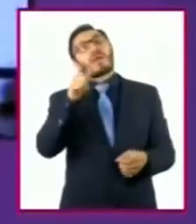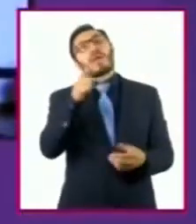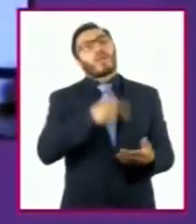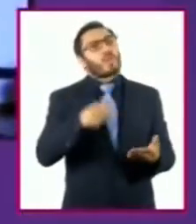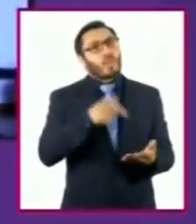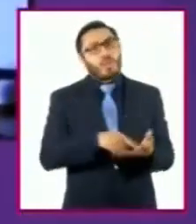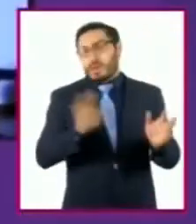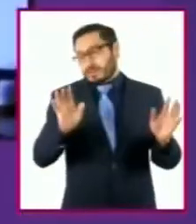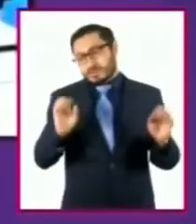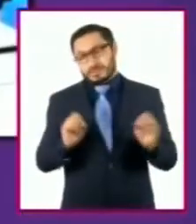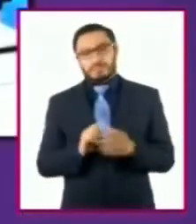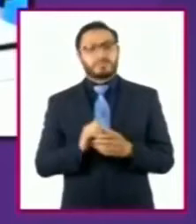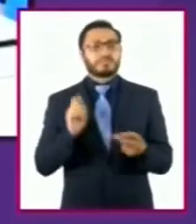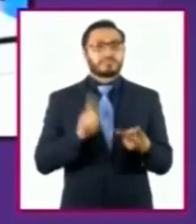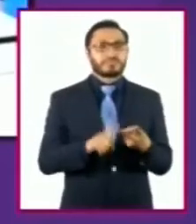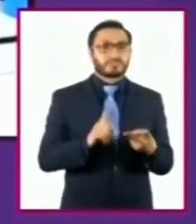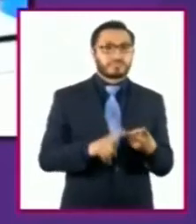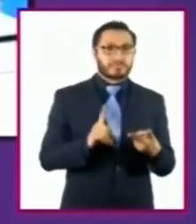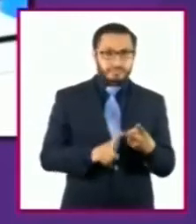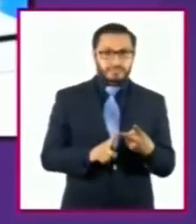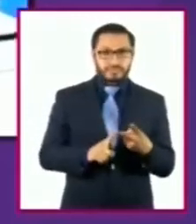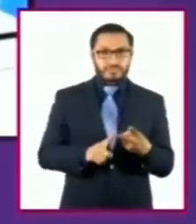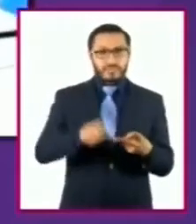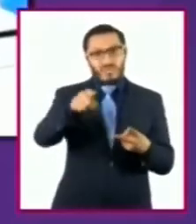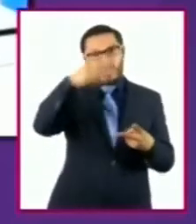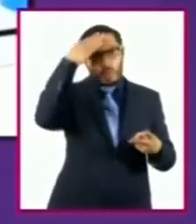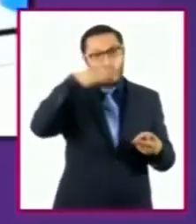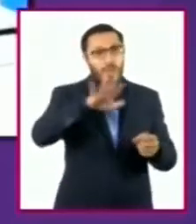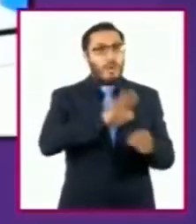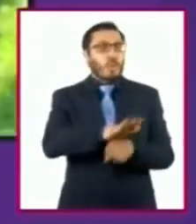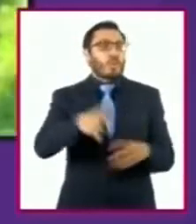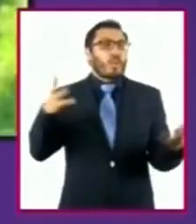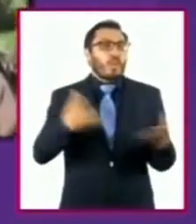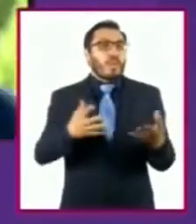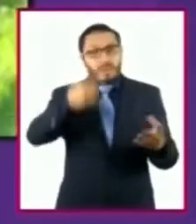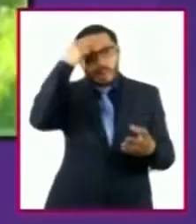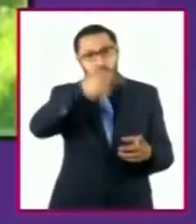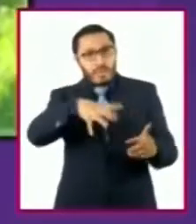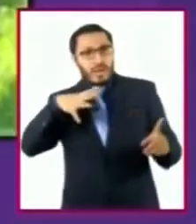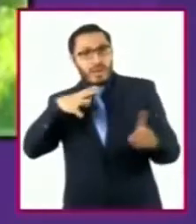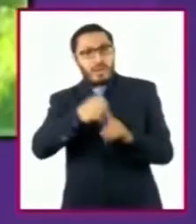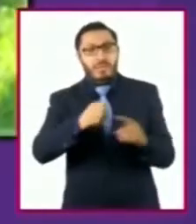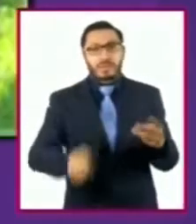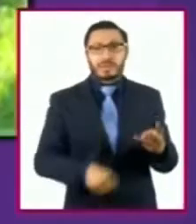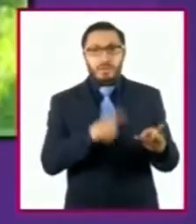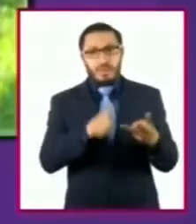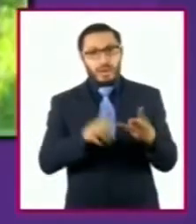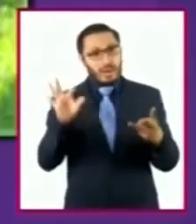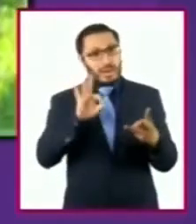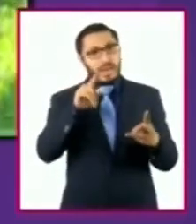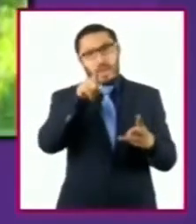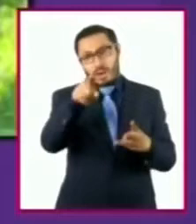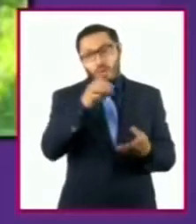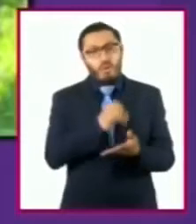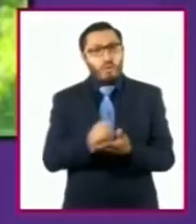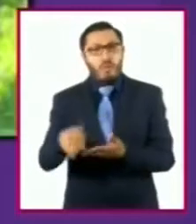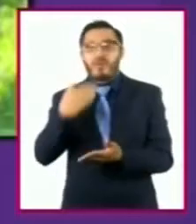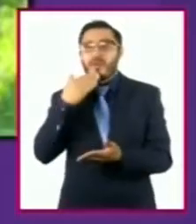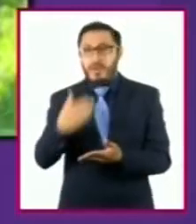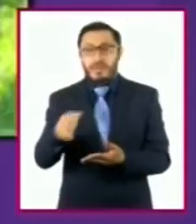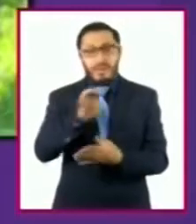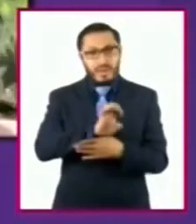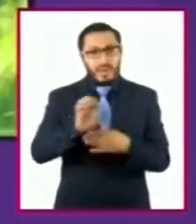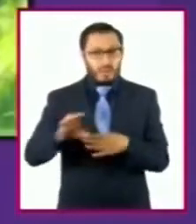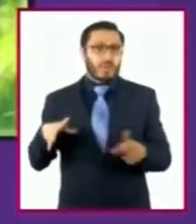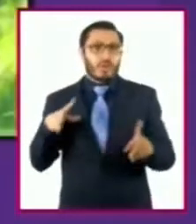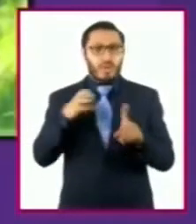después saber qué es lo que tienes que hacer para llegar ahí. Si tomas buenas decisiones, vas a